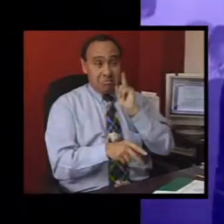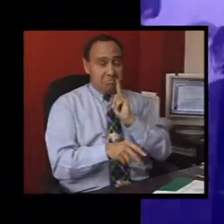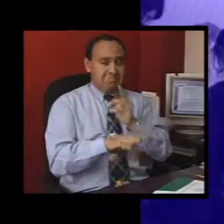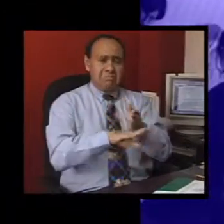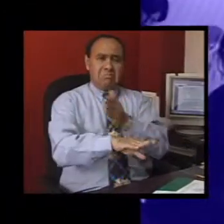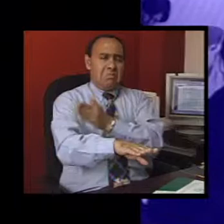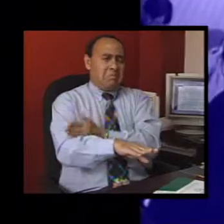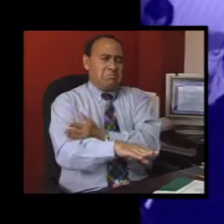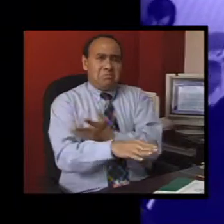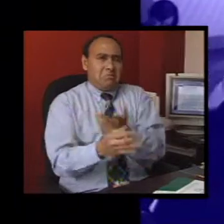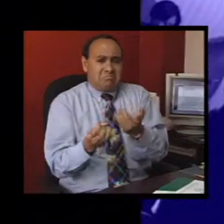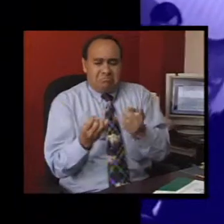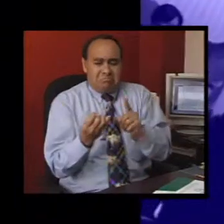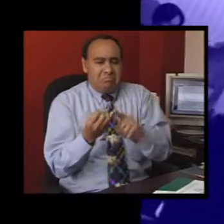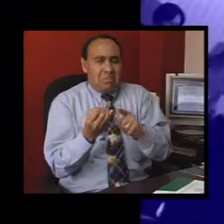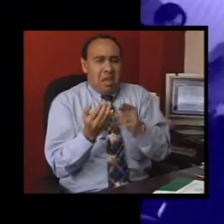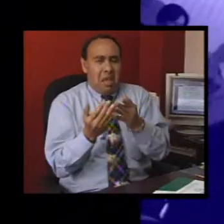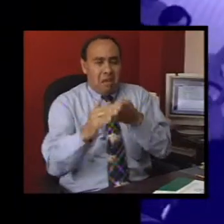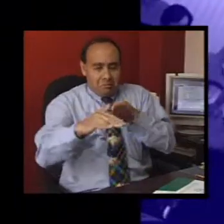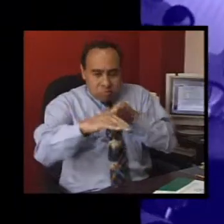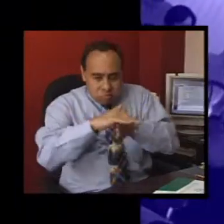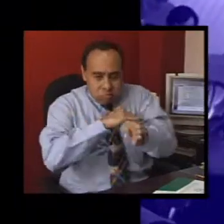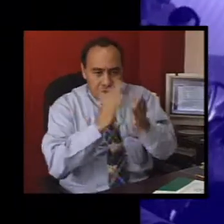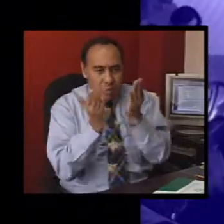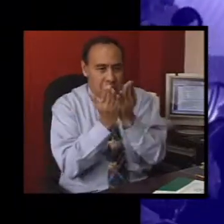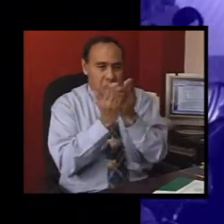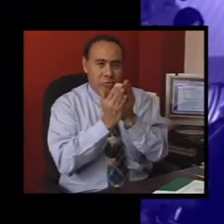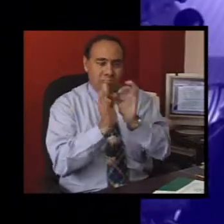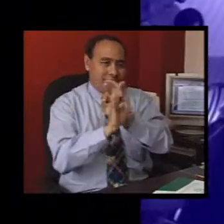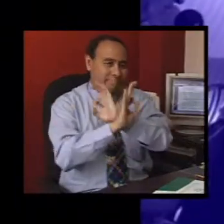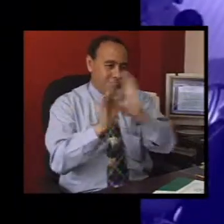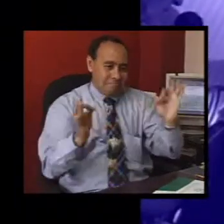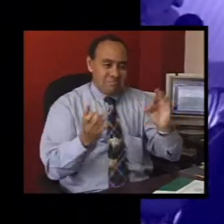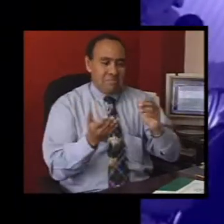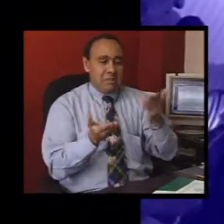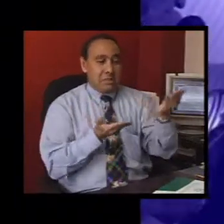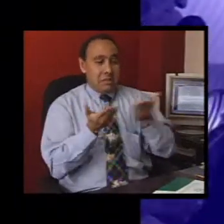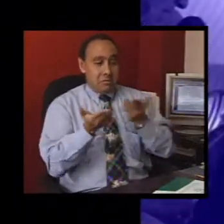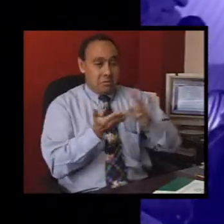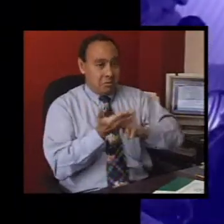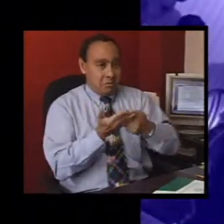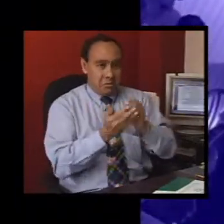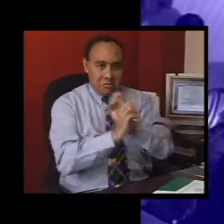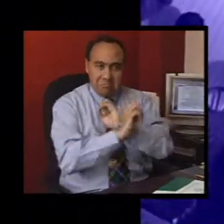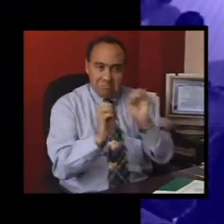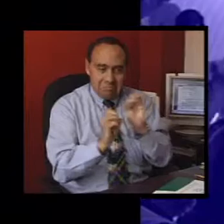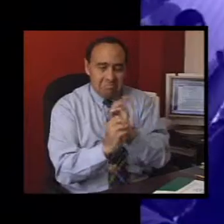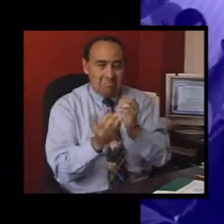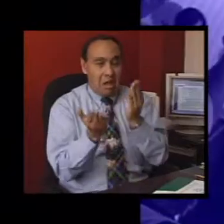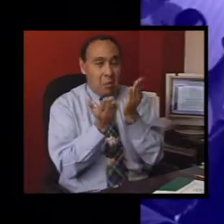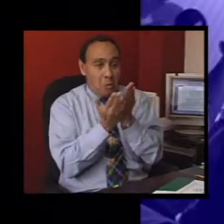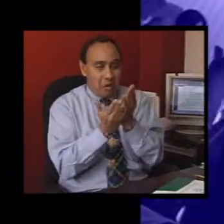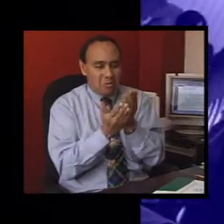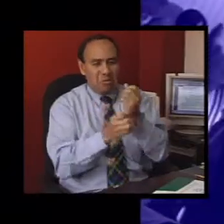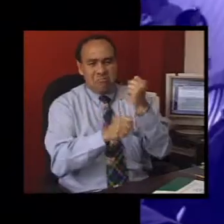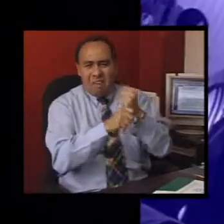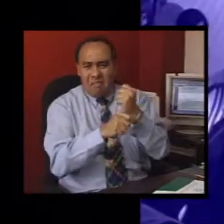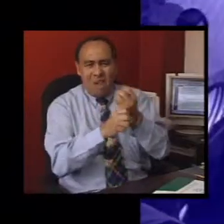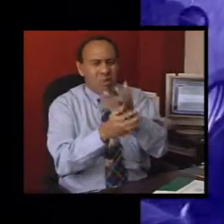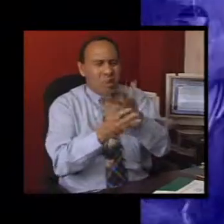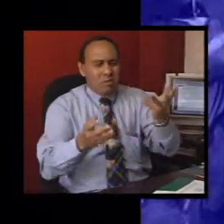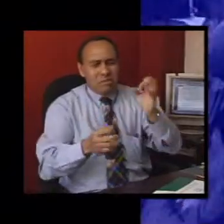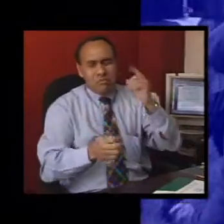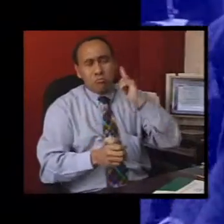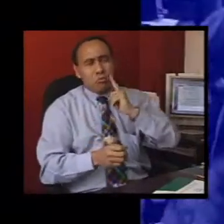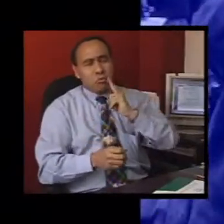las personas sordas no podían ingresar a la educación, servicios de interpretación, a